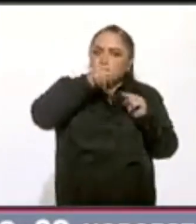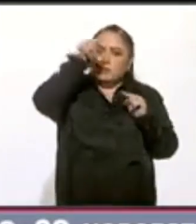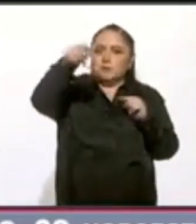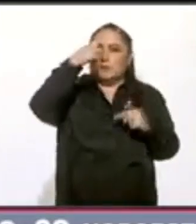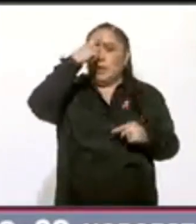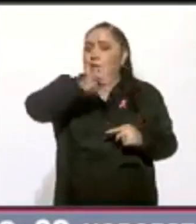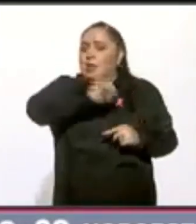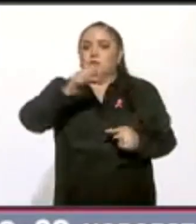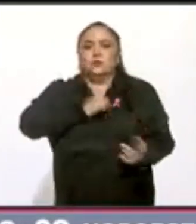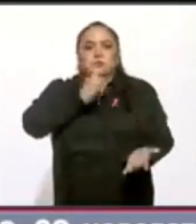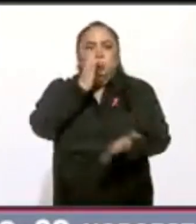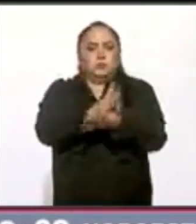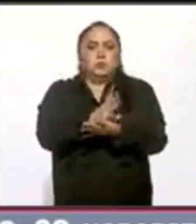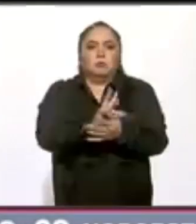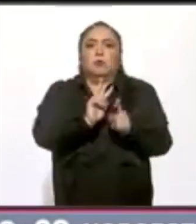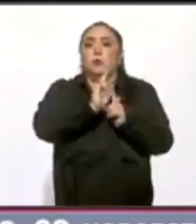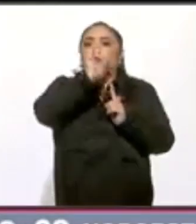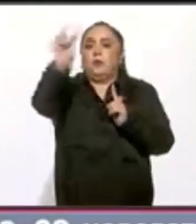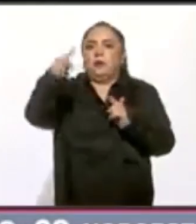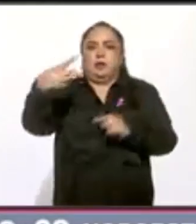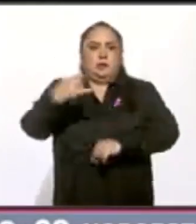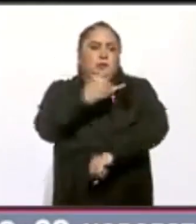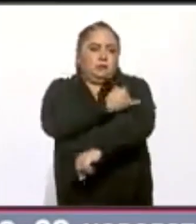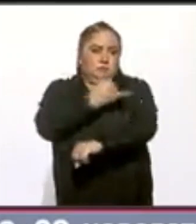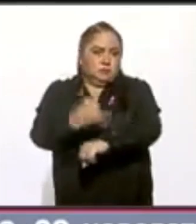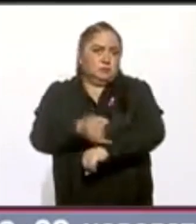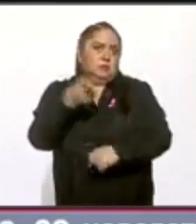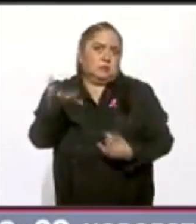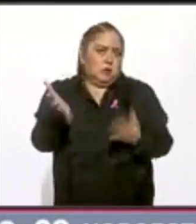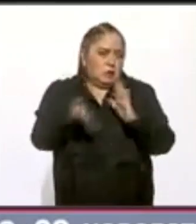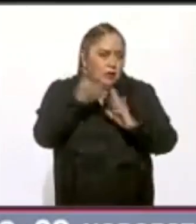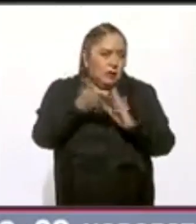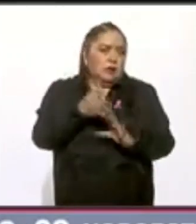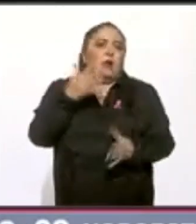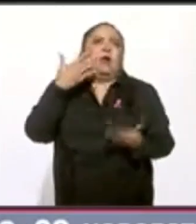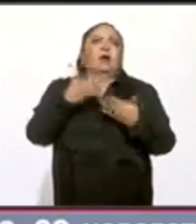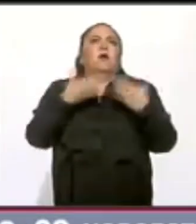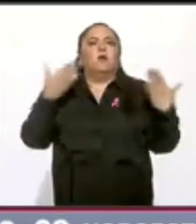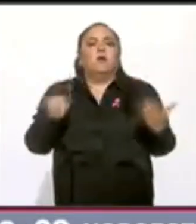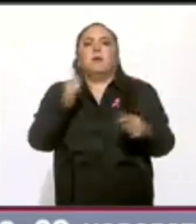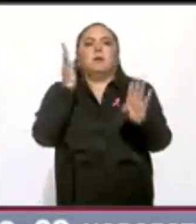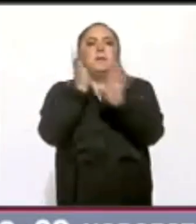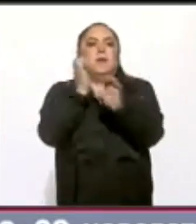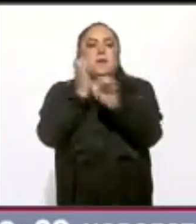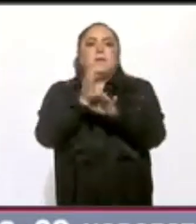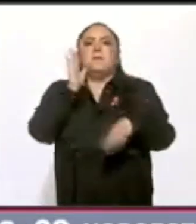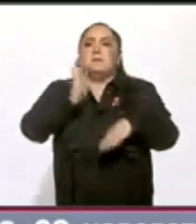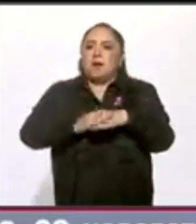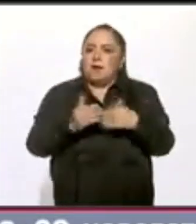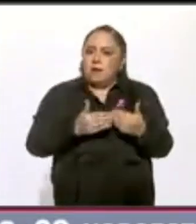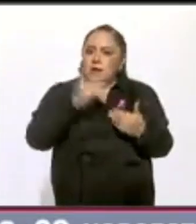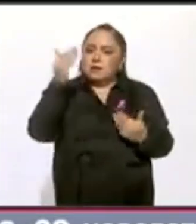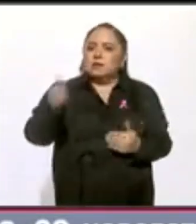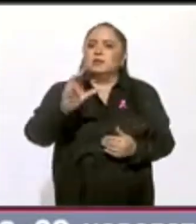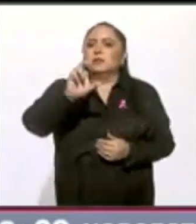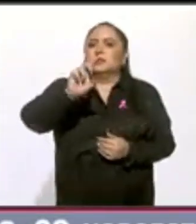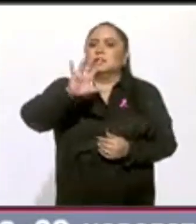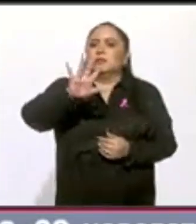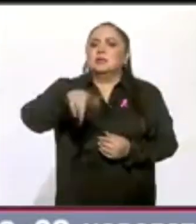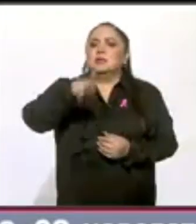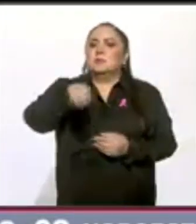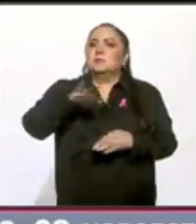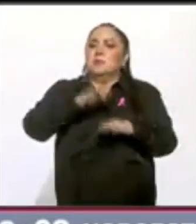para trolebuses en Iztapalapa. Público, ¿no? Sí. Ampliamos los metrobuses, 35